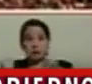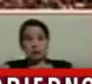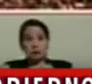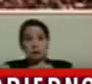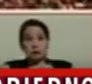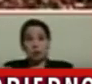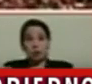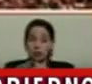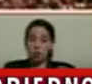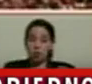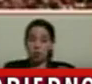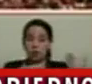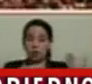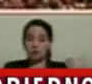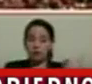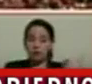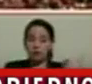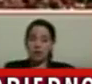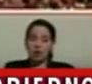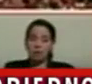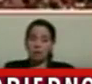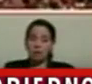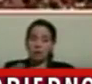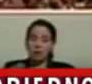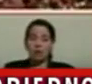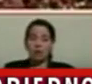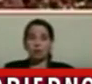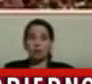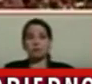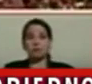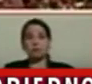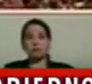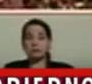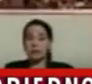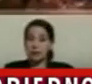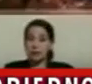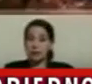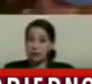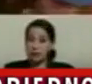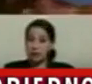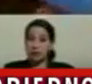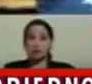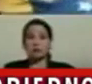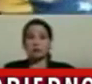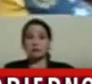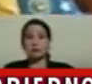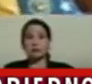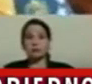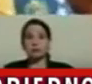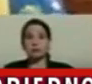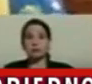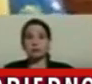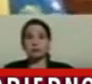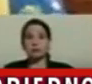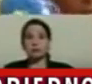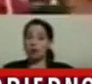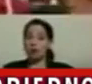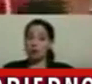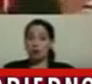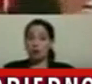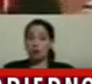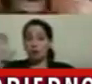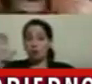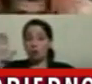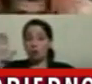respetar y hacer respetar la Constitución y las leyes. Y es lo que voy a hacer, es lo que estoy haciendo y fue